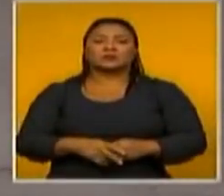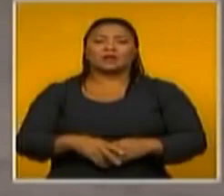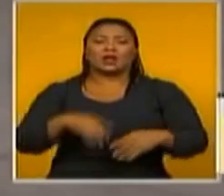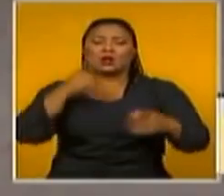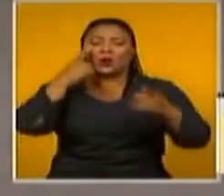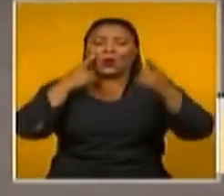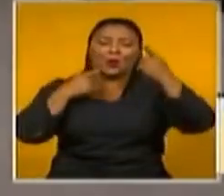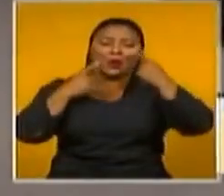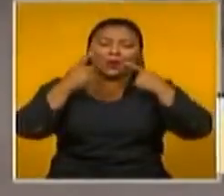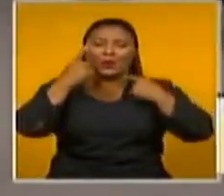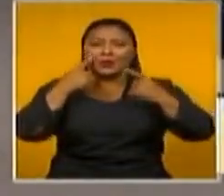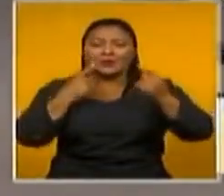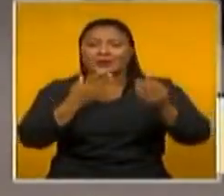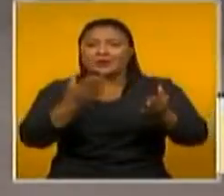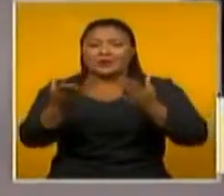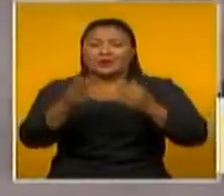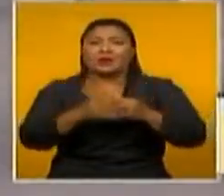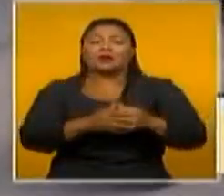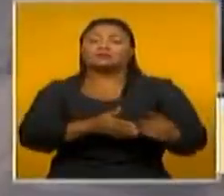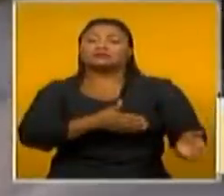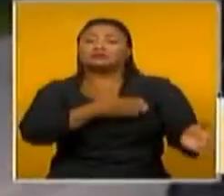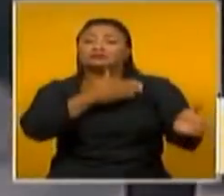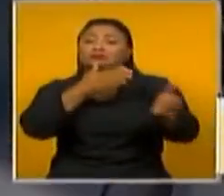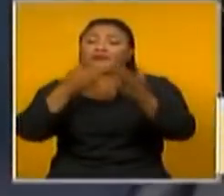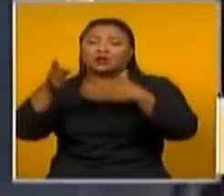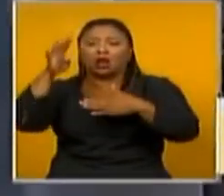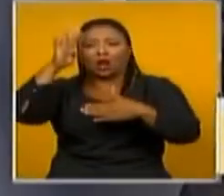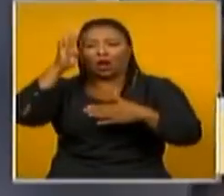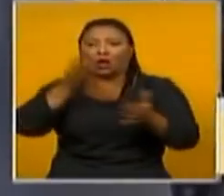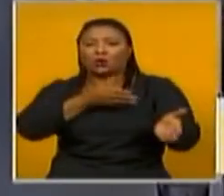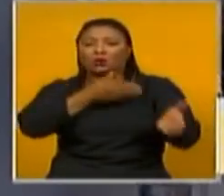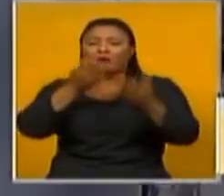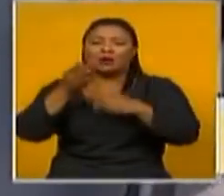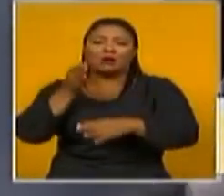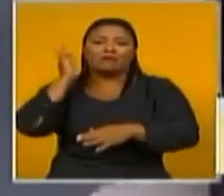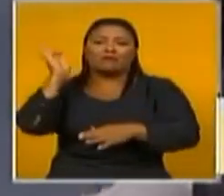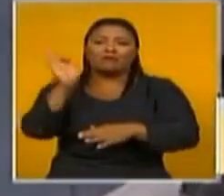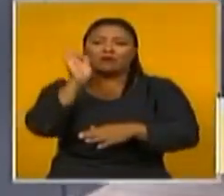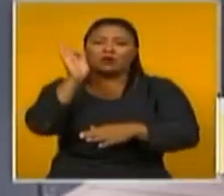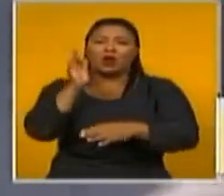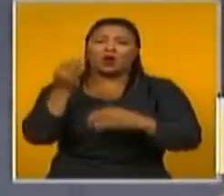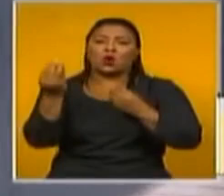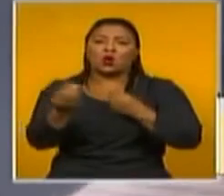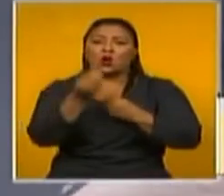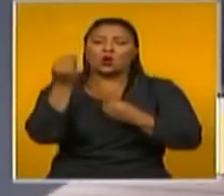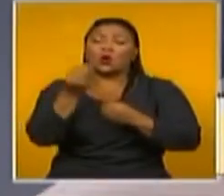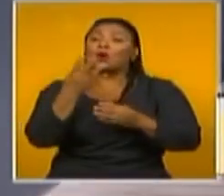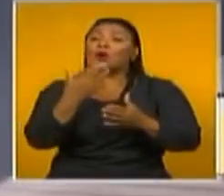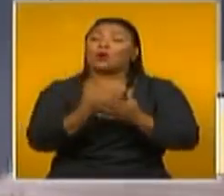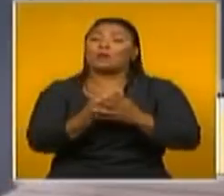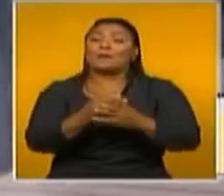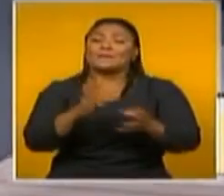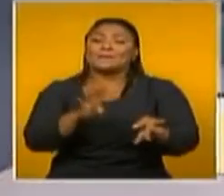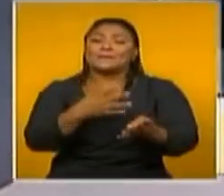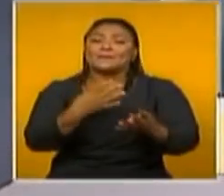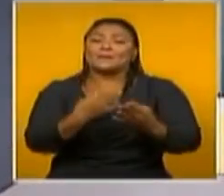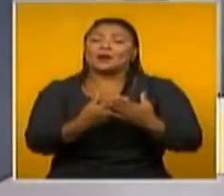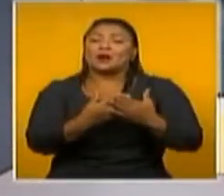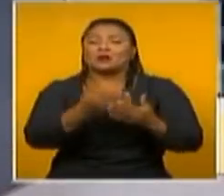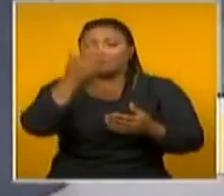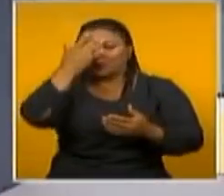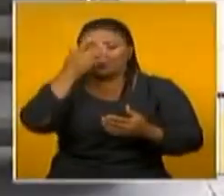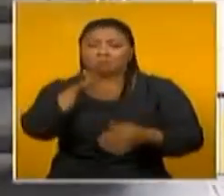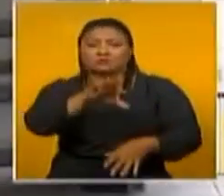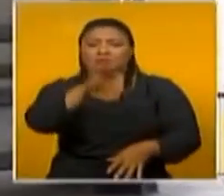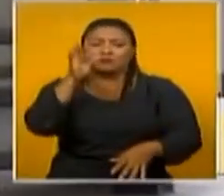Llorando desconsoladamente, llegó a la unidad de vigilancia policial de La Florida una joven que había sido detenida por la tenencia de un bloque